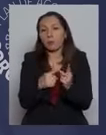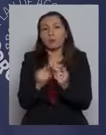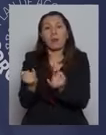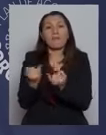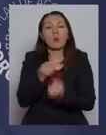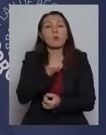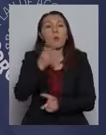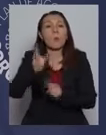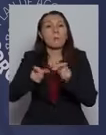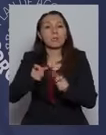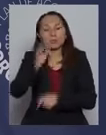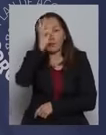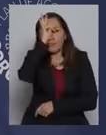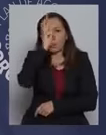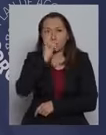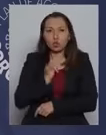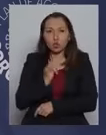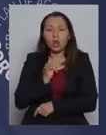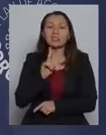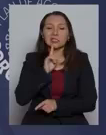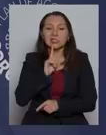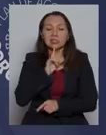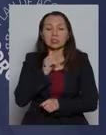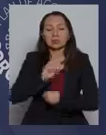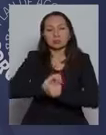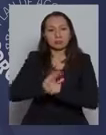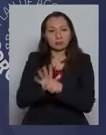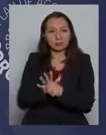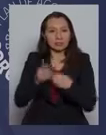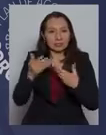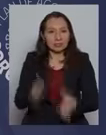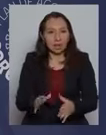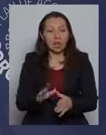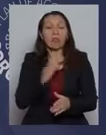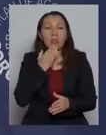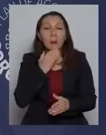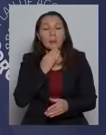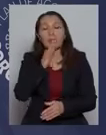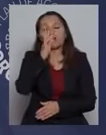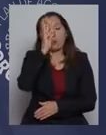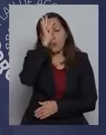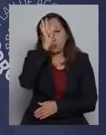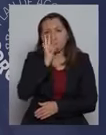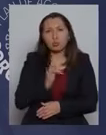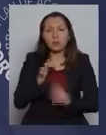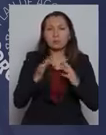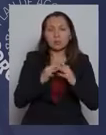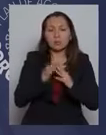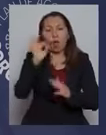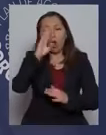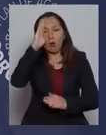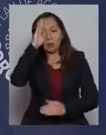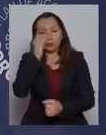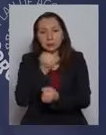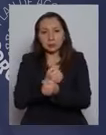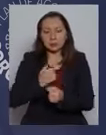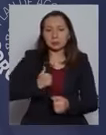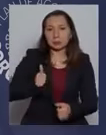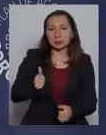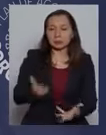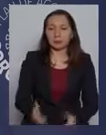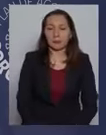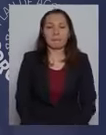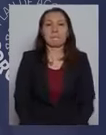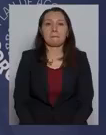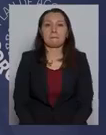actualizar la cifra de personal médico que está contagiado, como así, por ejemplo, personal de las Fuerzas Armadas o las policías. A ver, en